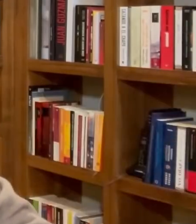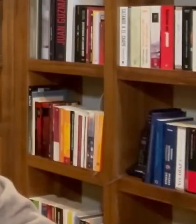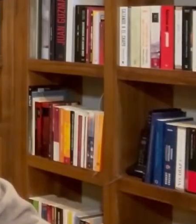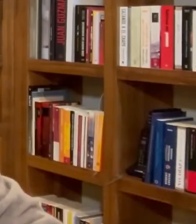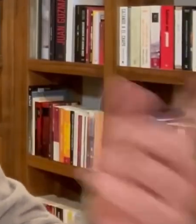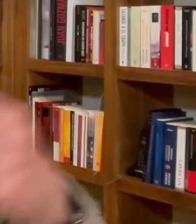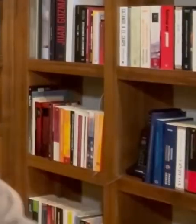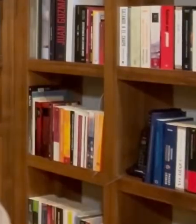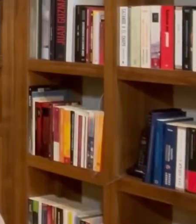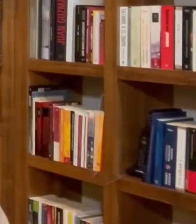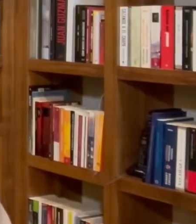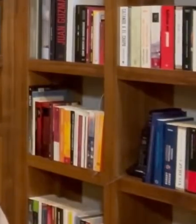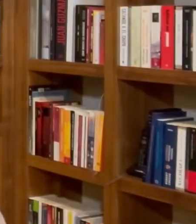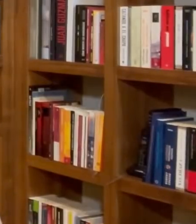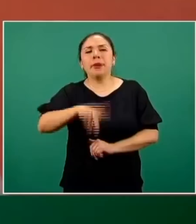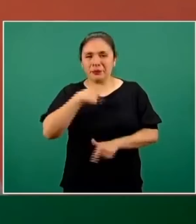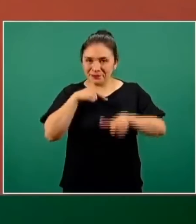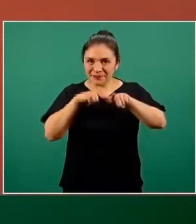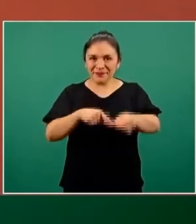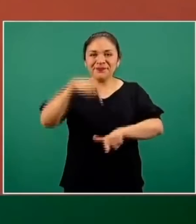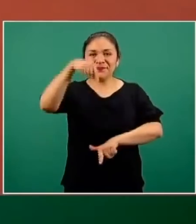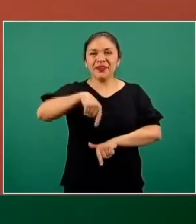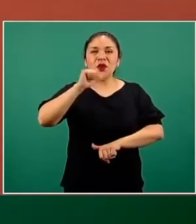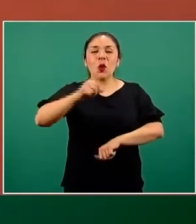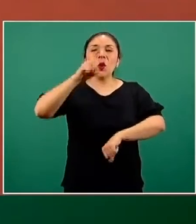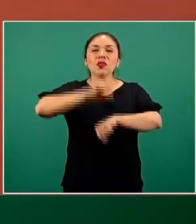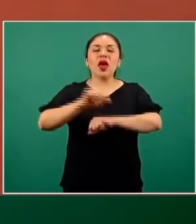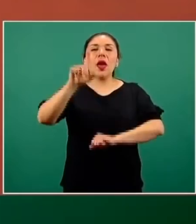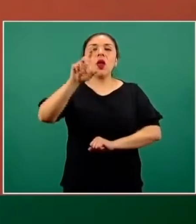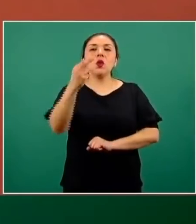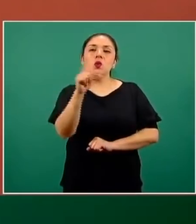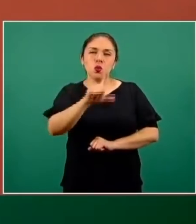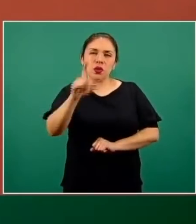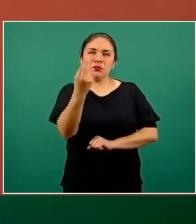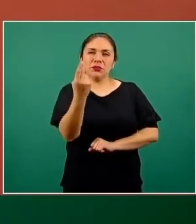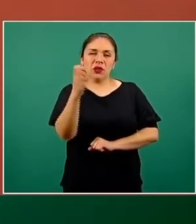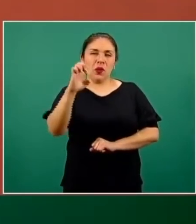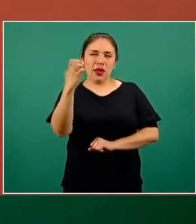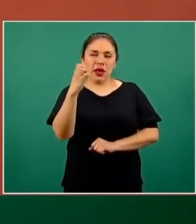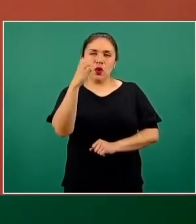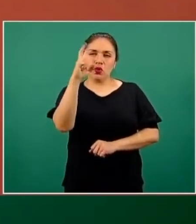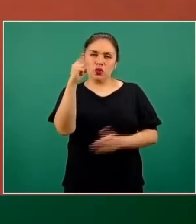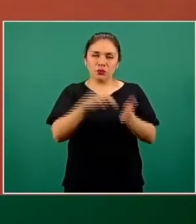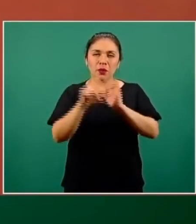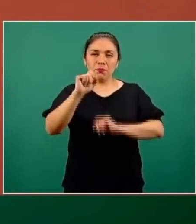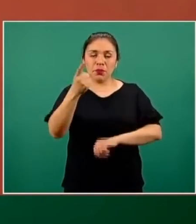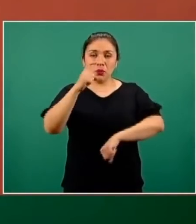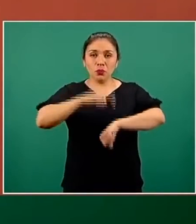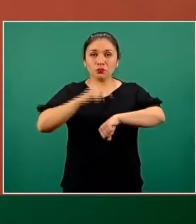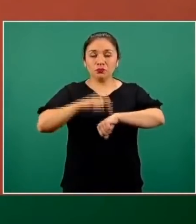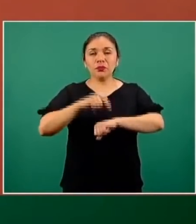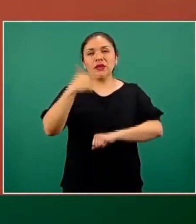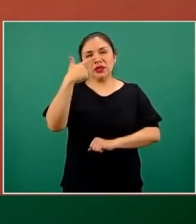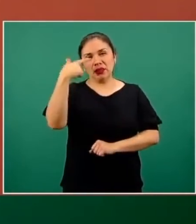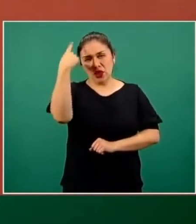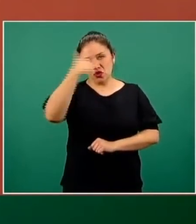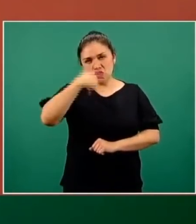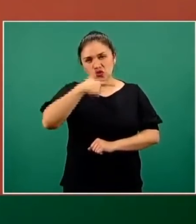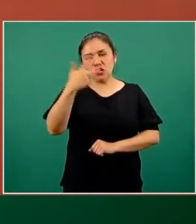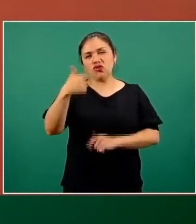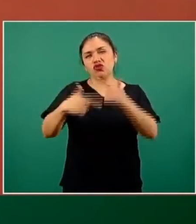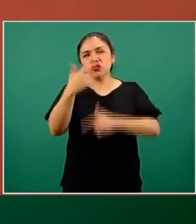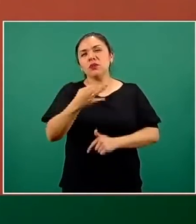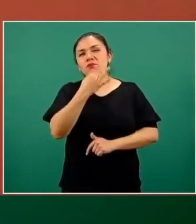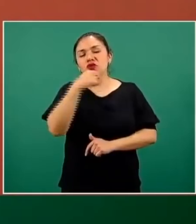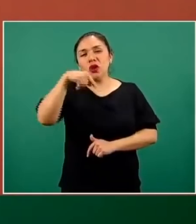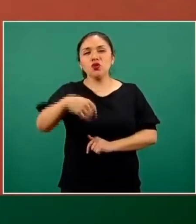Luis Potosí a la Ciudad de México. El vocero, López-Gatell, aseguró que no va a revelar ningún dato clínico sobre la